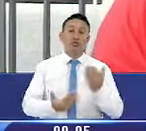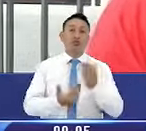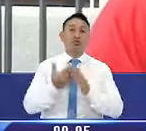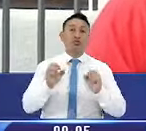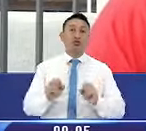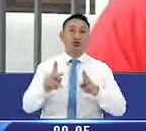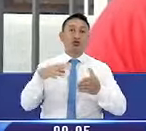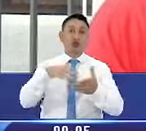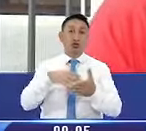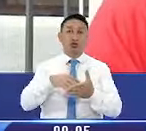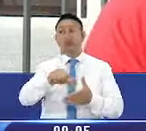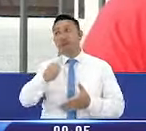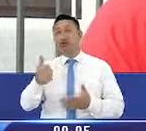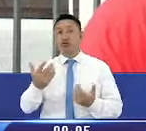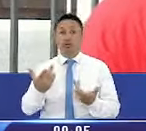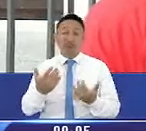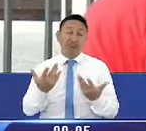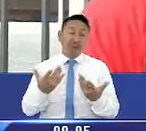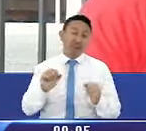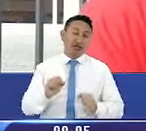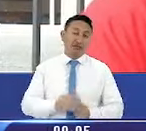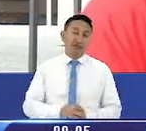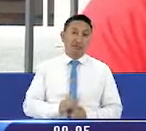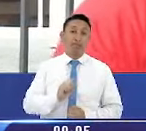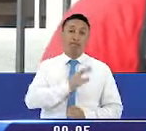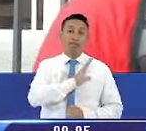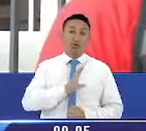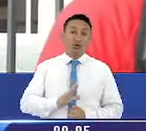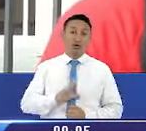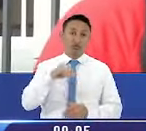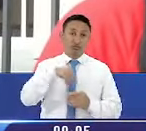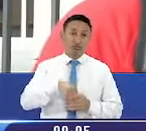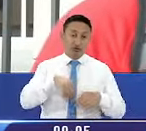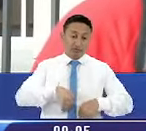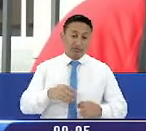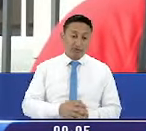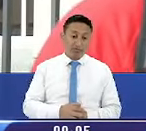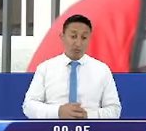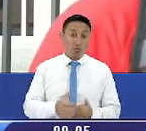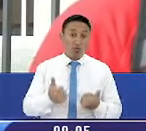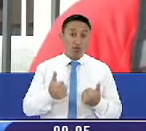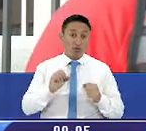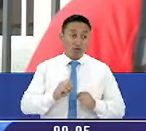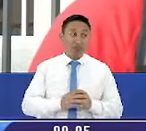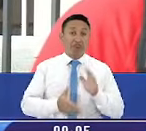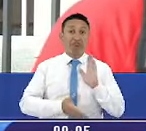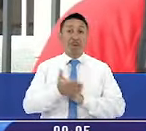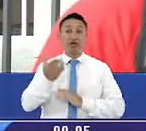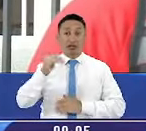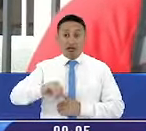estudiar, de irse a otro país, entonces quería tenerlo por si acaso, pues. Porque imagínate, se me presenta la oportunidad de irme a otro país y no tengo el pasaporte.